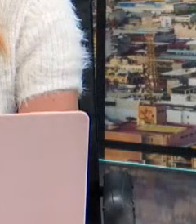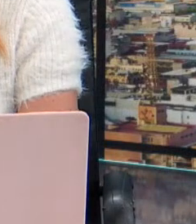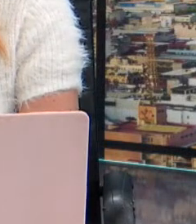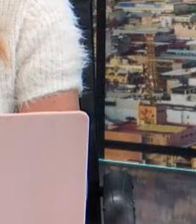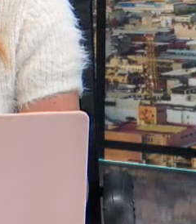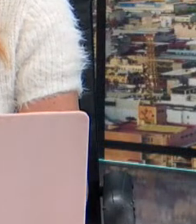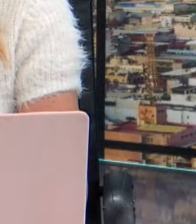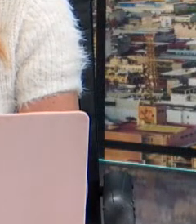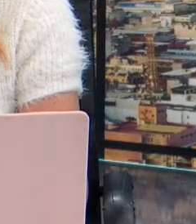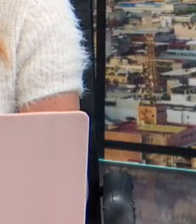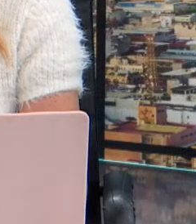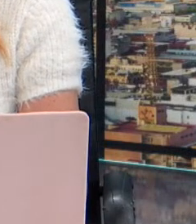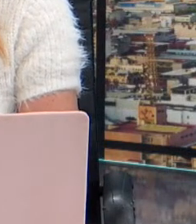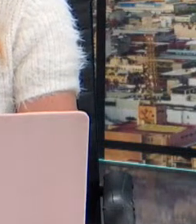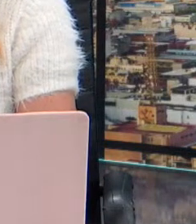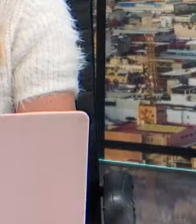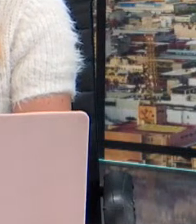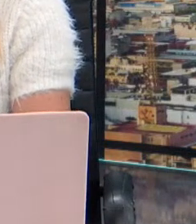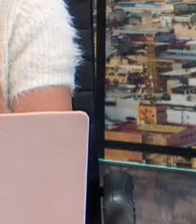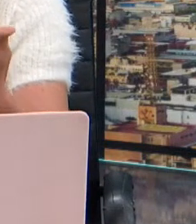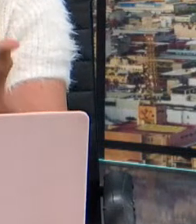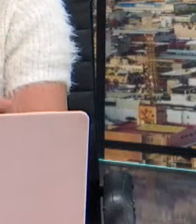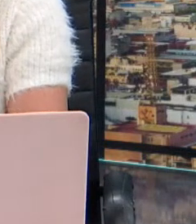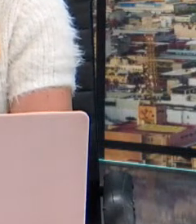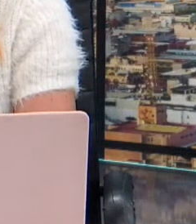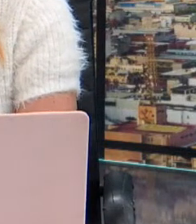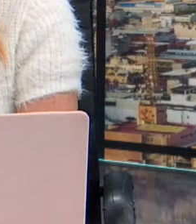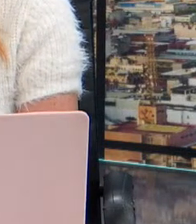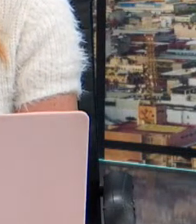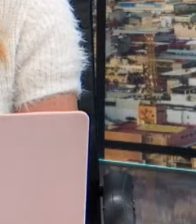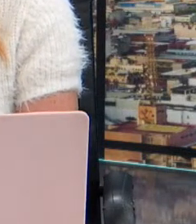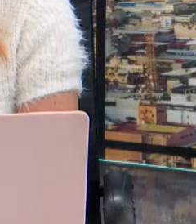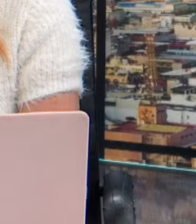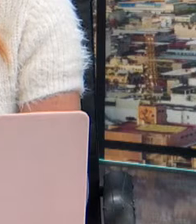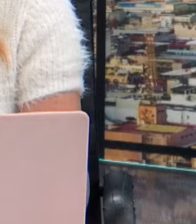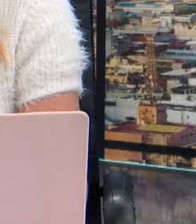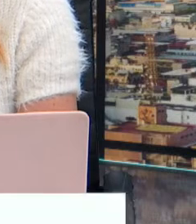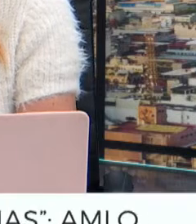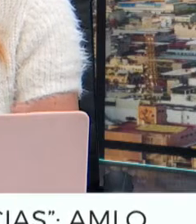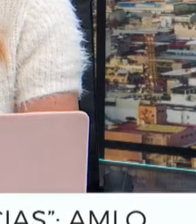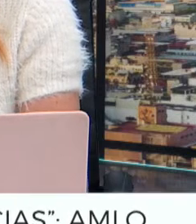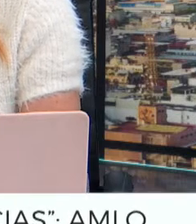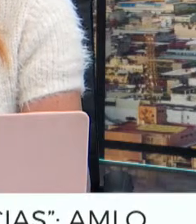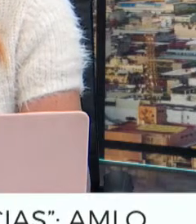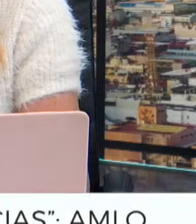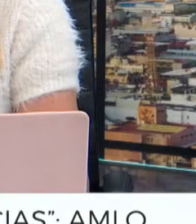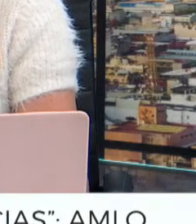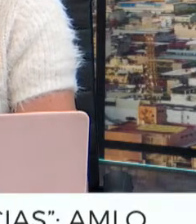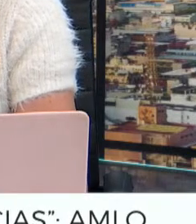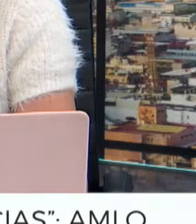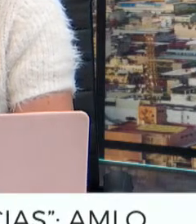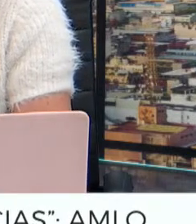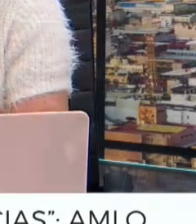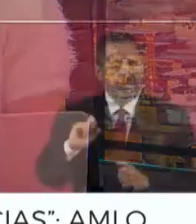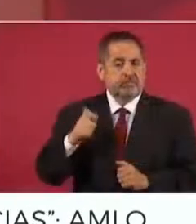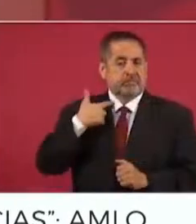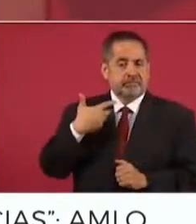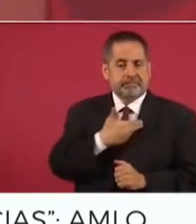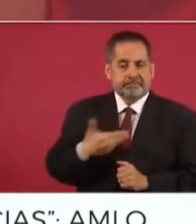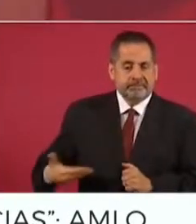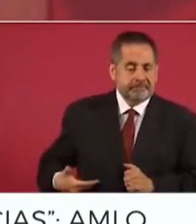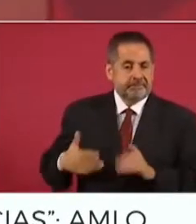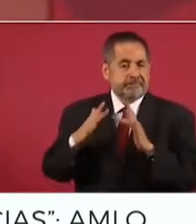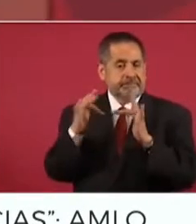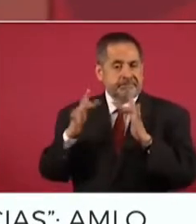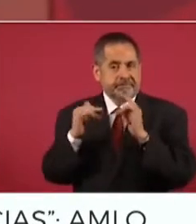Por cierto, el presidente López Obrador había dicho que iba a fijar el 16 de septiembre la postura de México sobre estas consultas en materia energética que pidieron